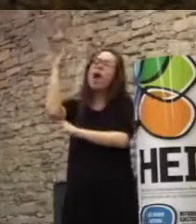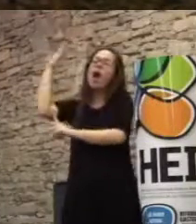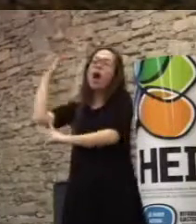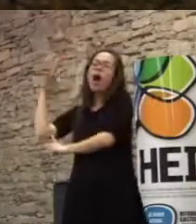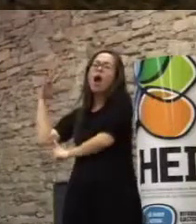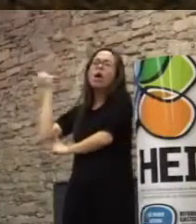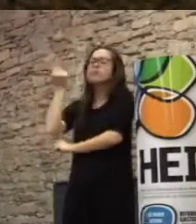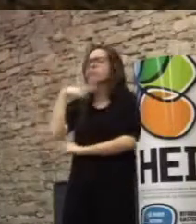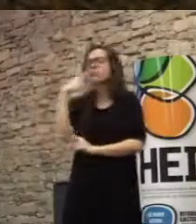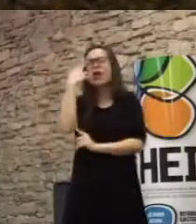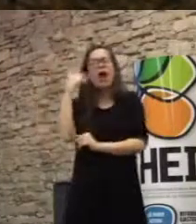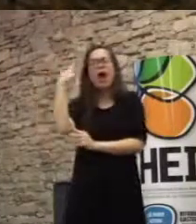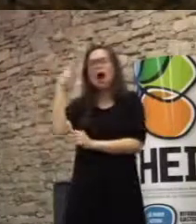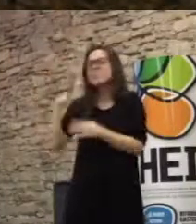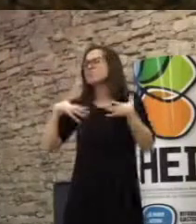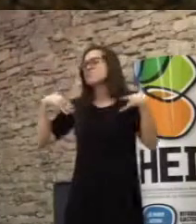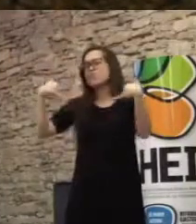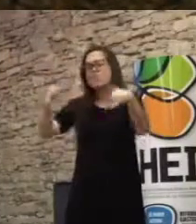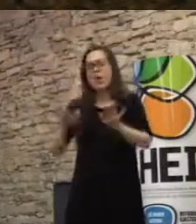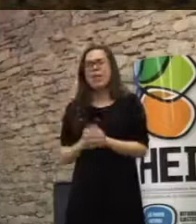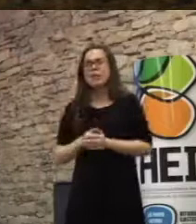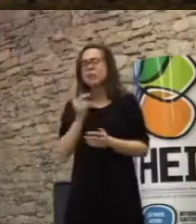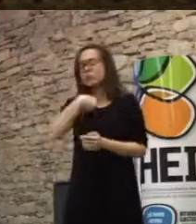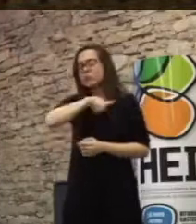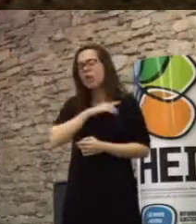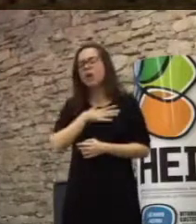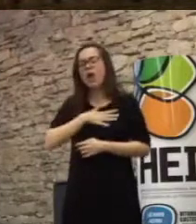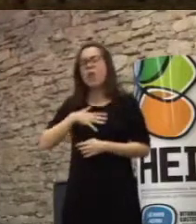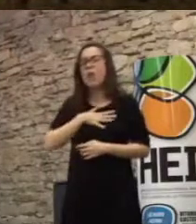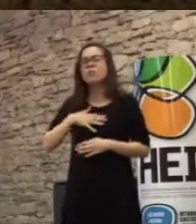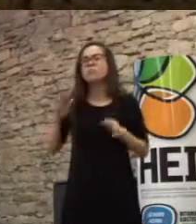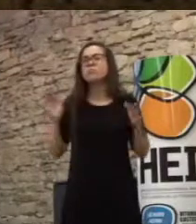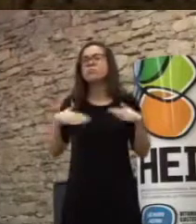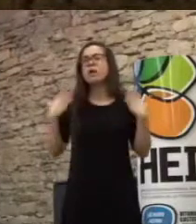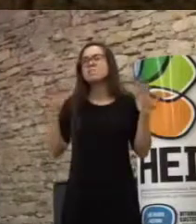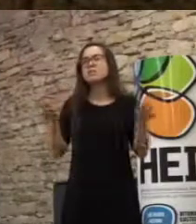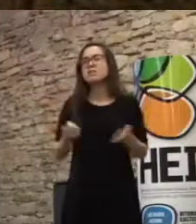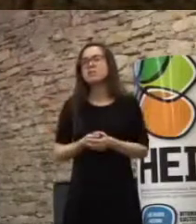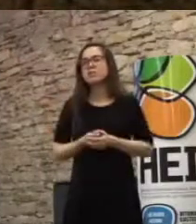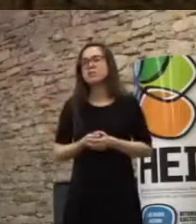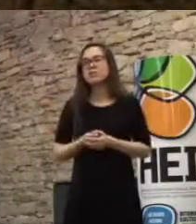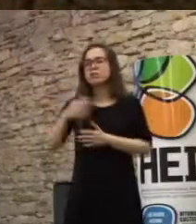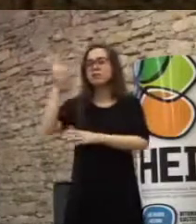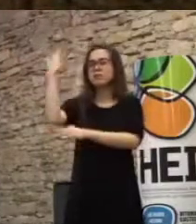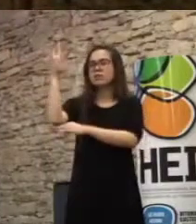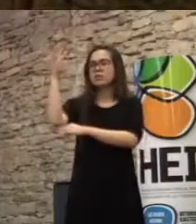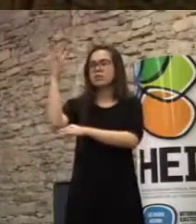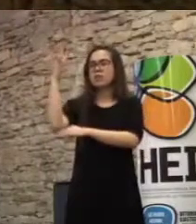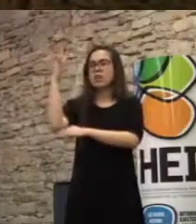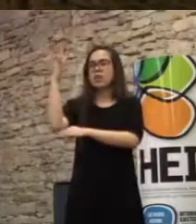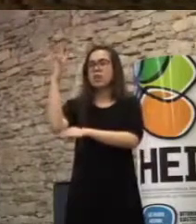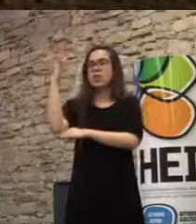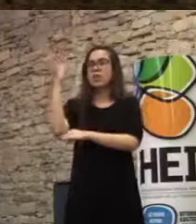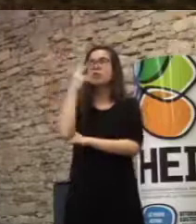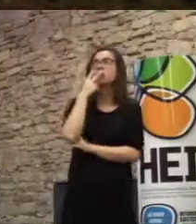fresnos chopos ajá estáis súper a gusto y entonces de repente de uno de esos árboles bueno giras la cabeza decían nuestros árboles